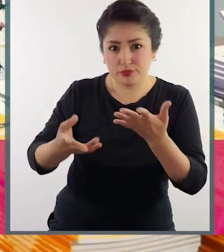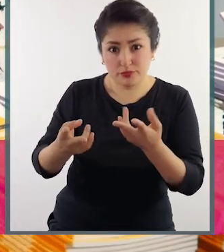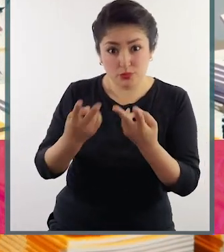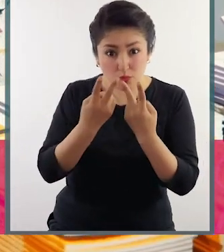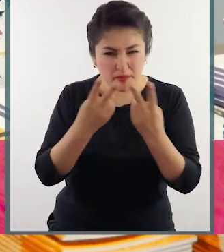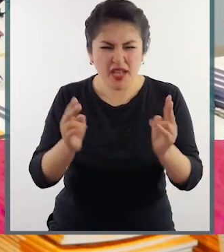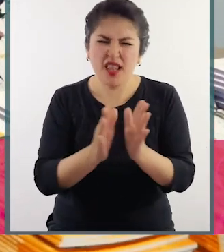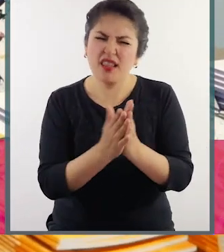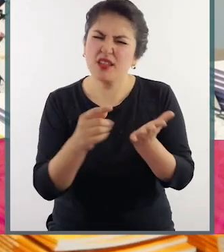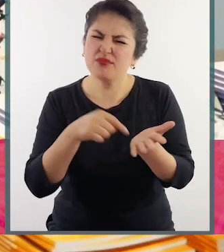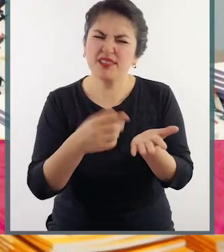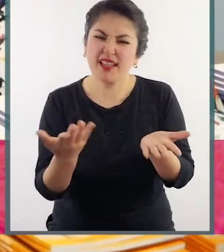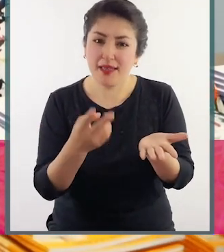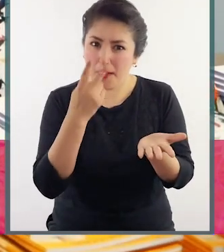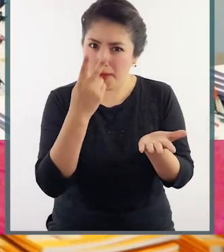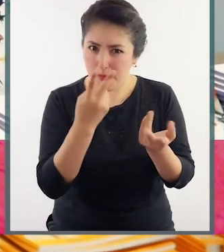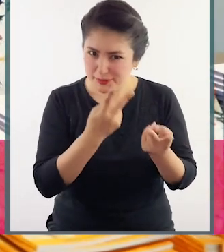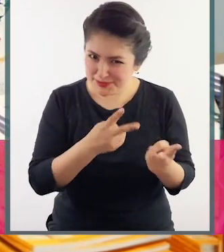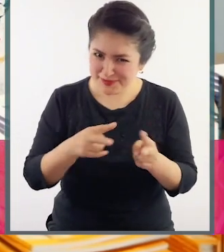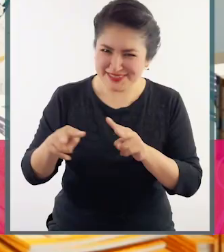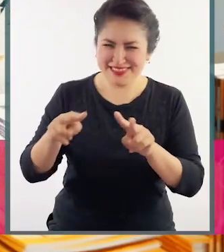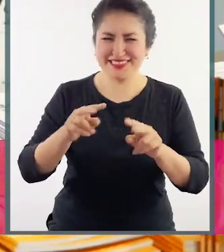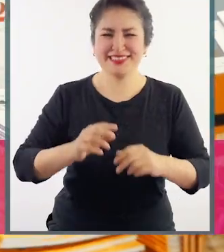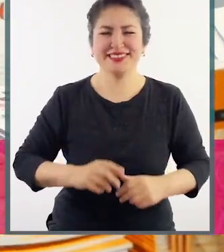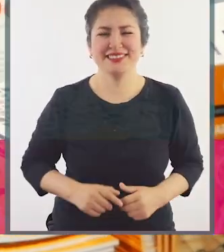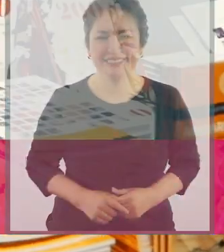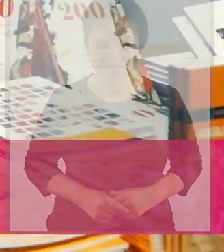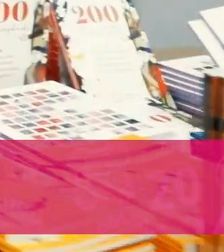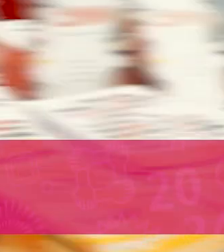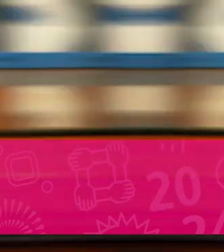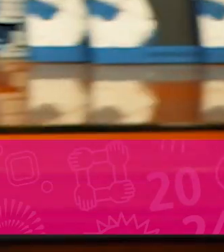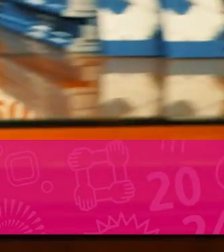¿Quieren ver qué libros serán? Acompáñenos en esta incursión.